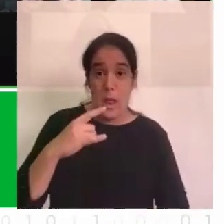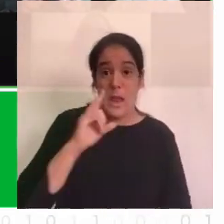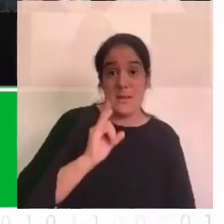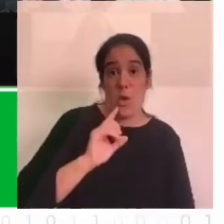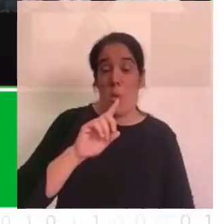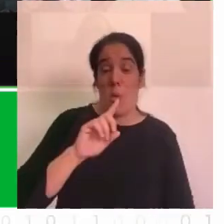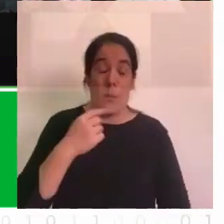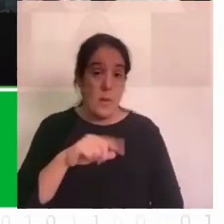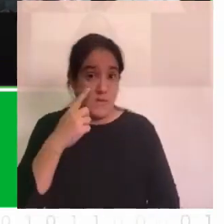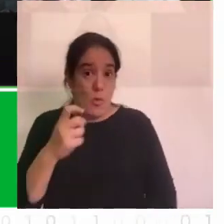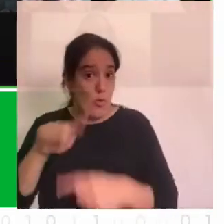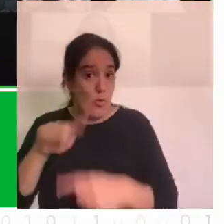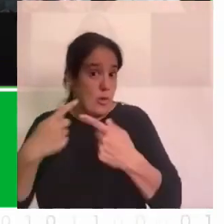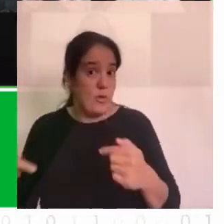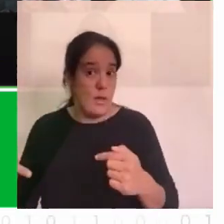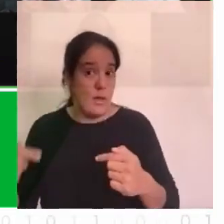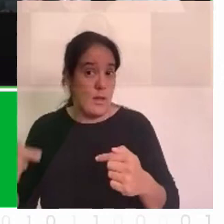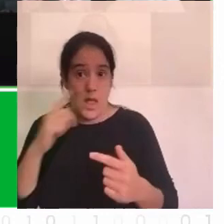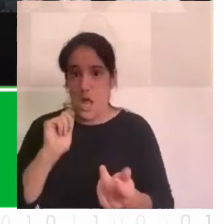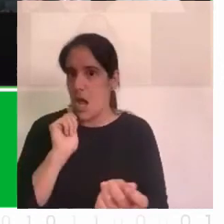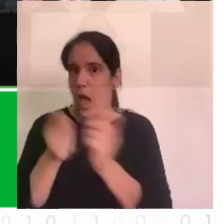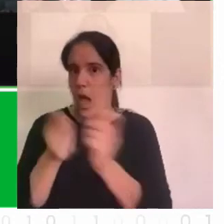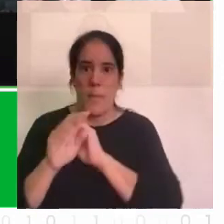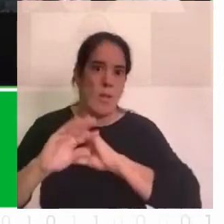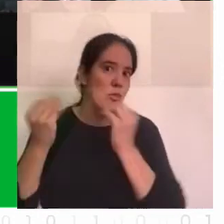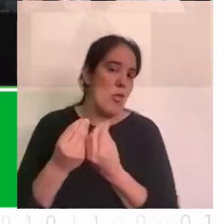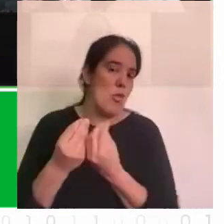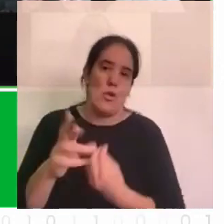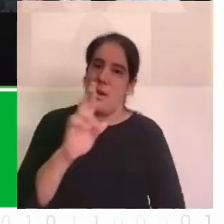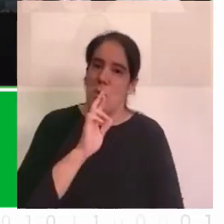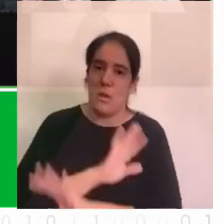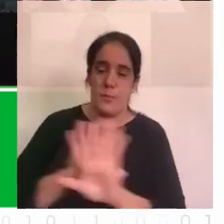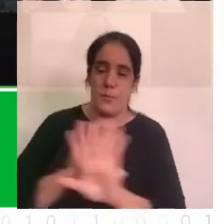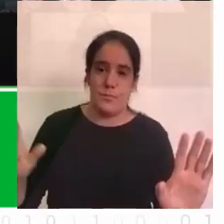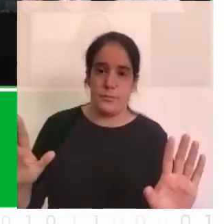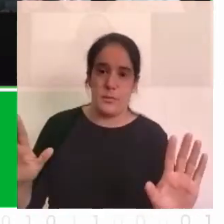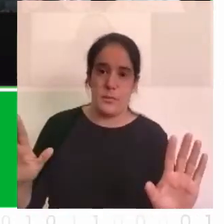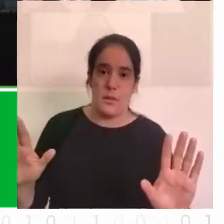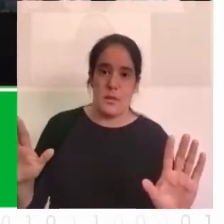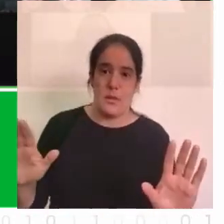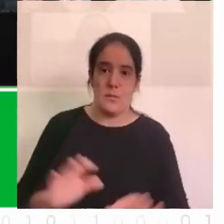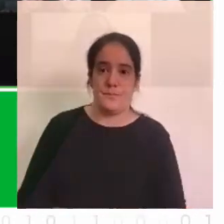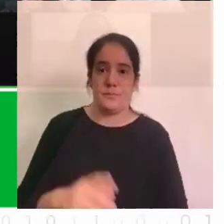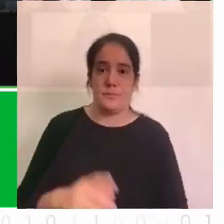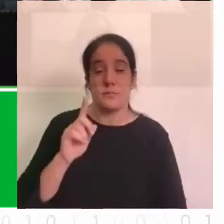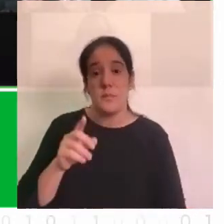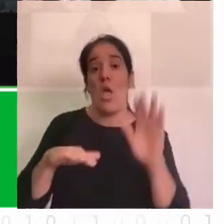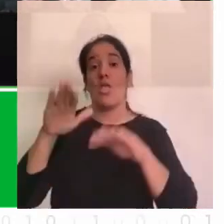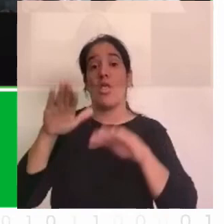cambia completamente el orden de a qué algoritmo le va mejor. Eso tiene que ver también con una arquitectura intrínseca de cómo funciona